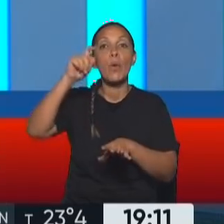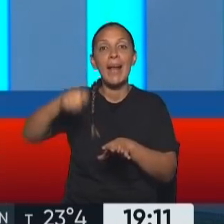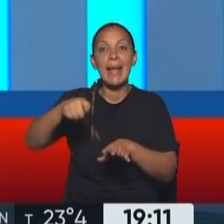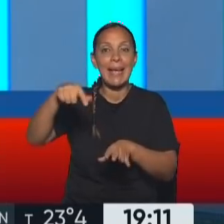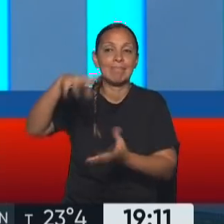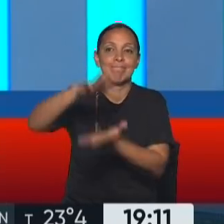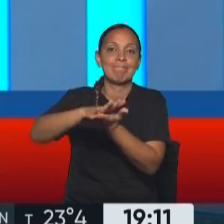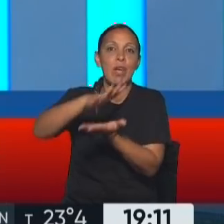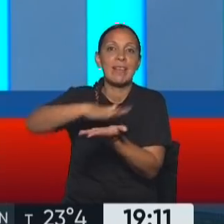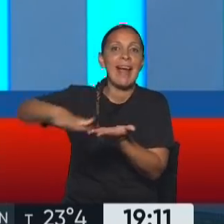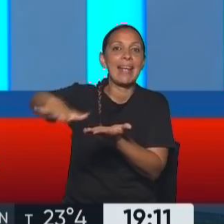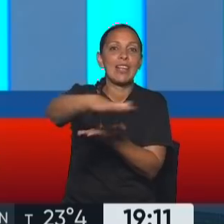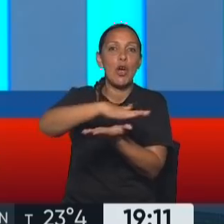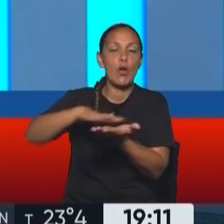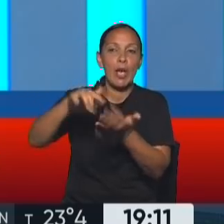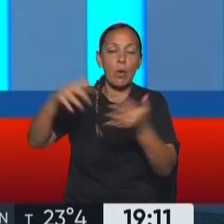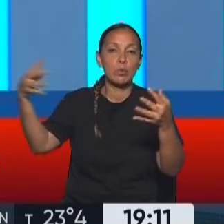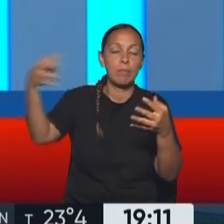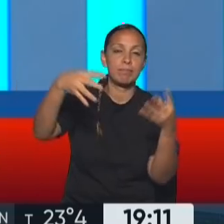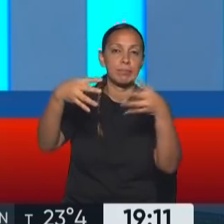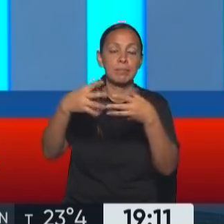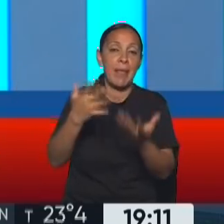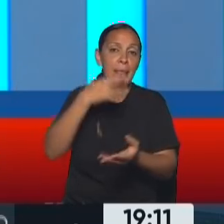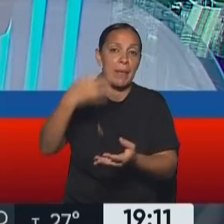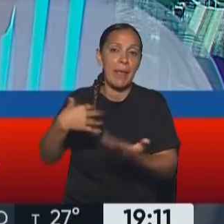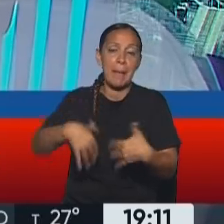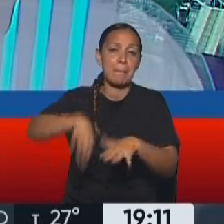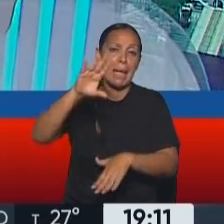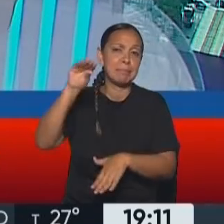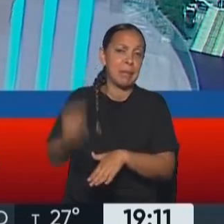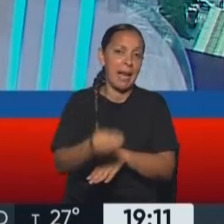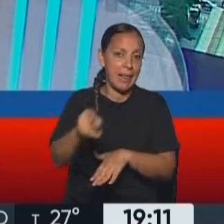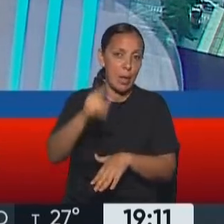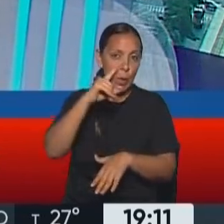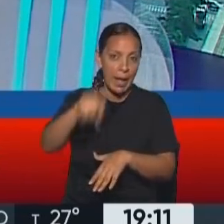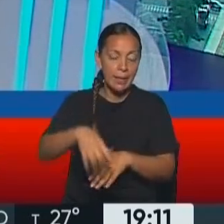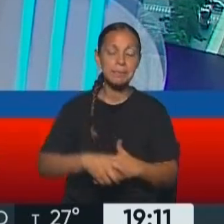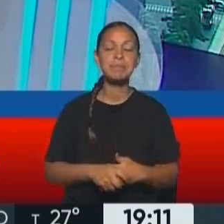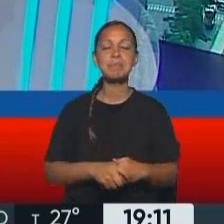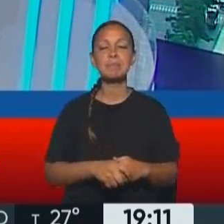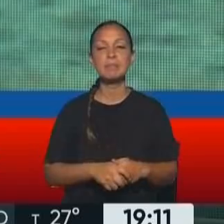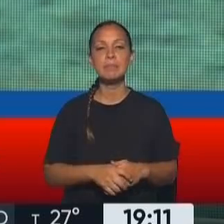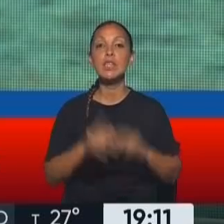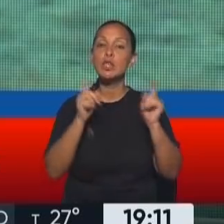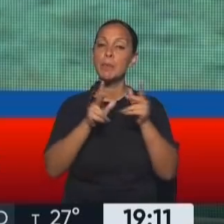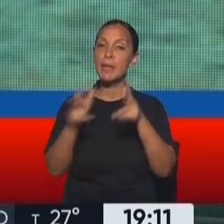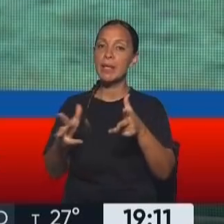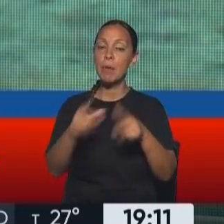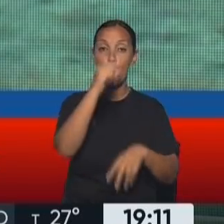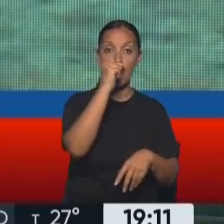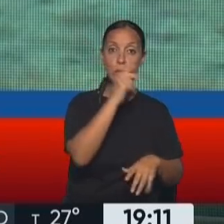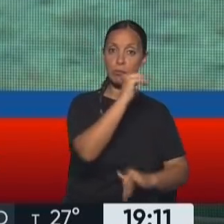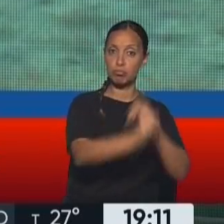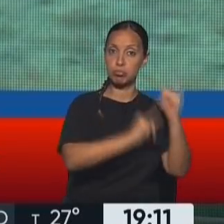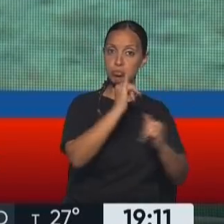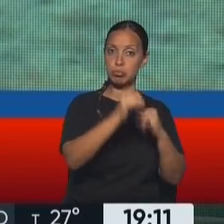se está dirimiendo esta guerra. Es decir, tiene todo para perder Ucrania en esta situación. Decíamos al comienzo que Putin hizo declaraciones durante